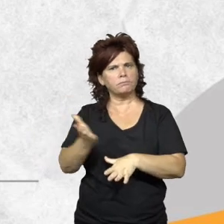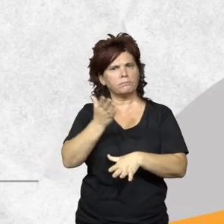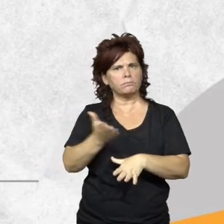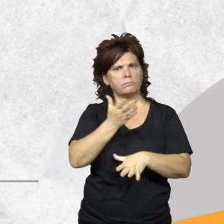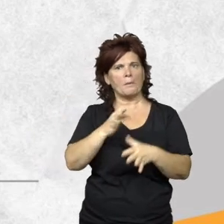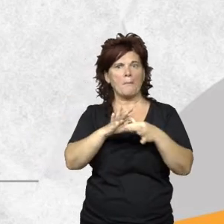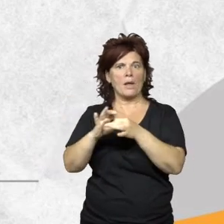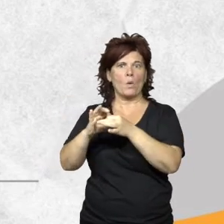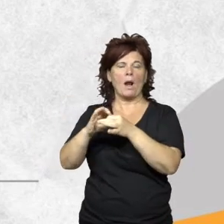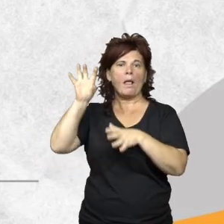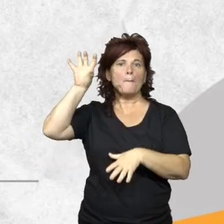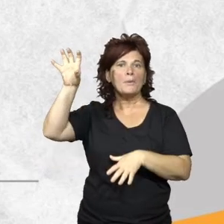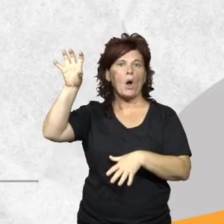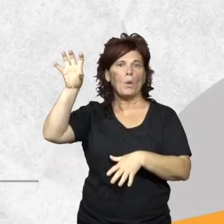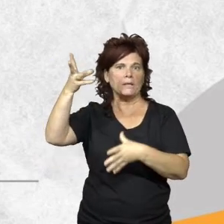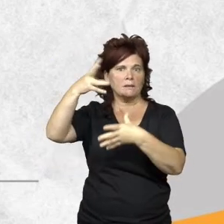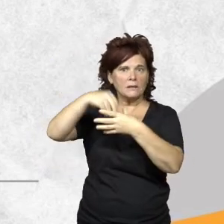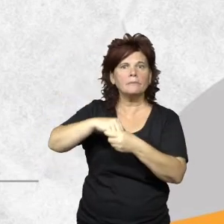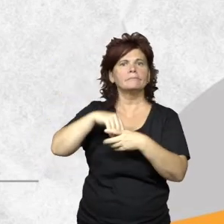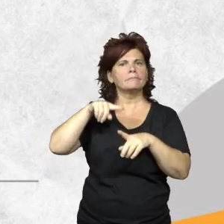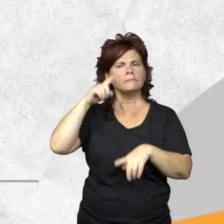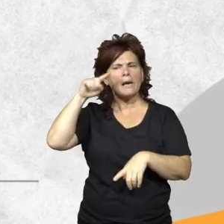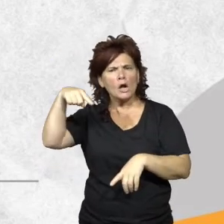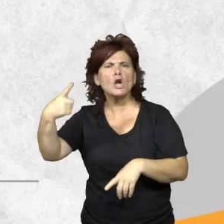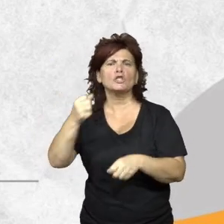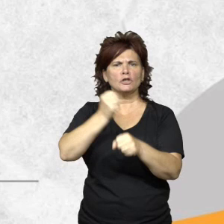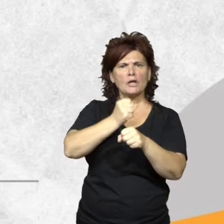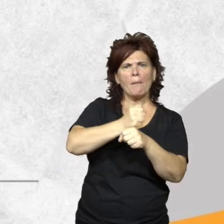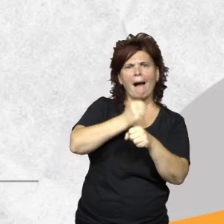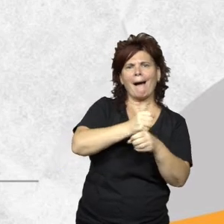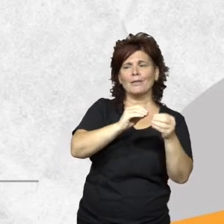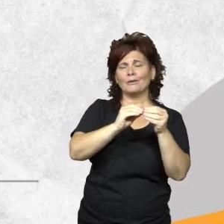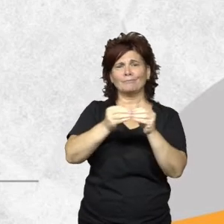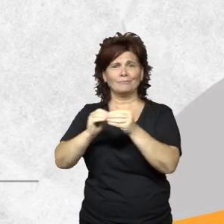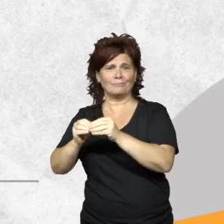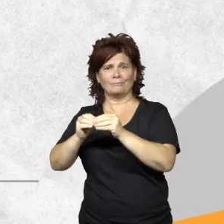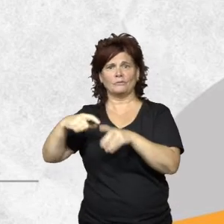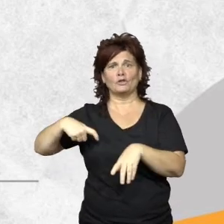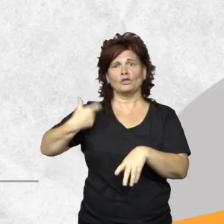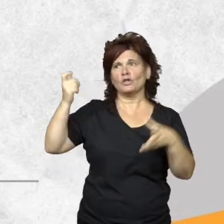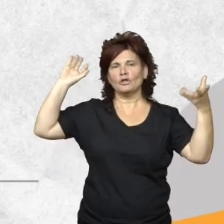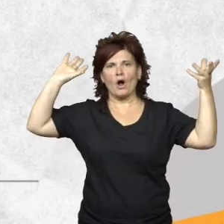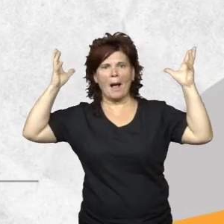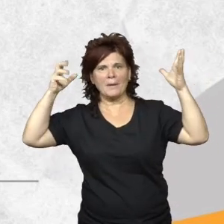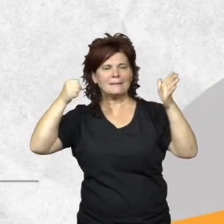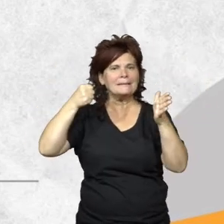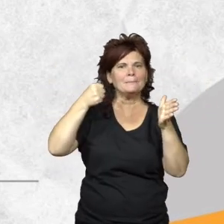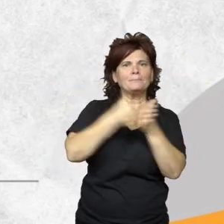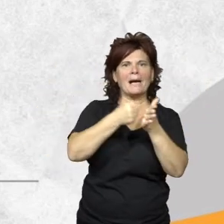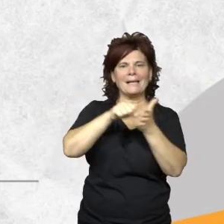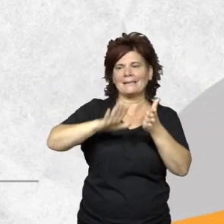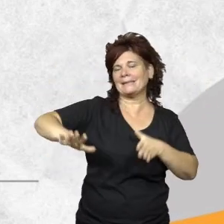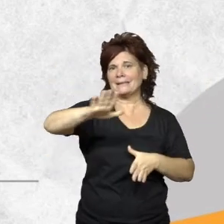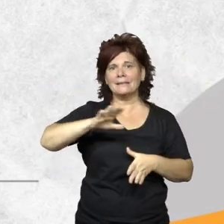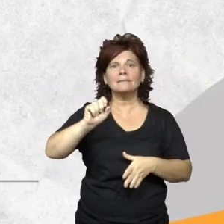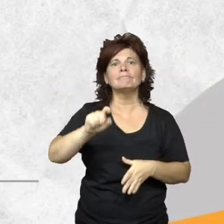provincia. Esto es reconociendo y trabajando sobre los conflictos socioambientales que impactan en el sector,